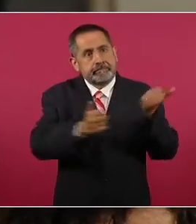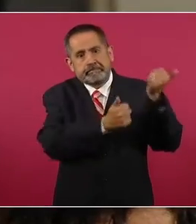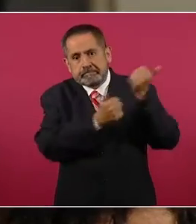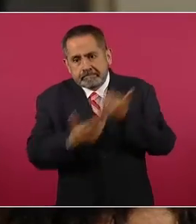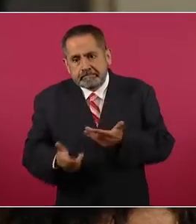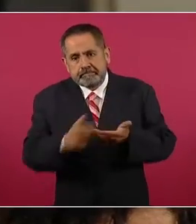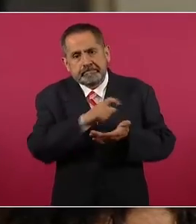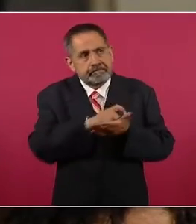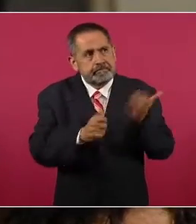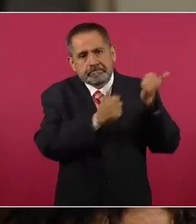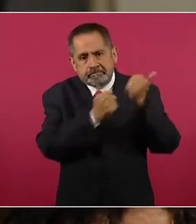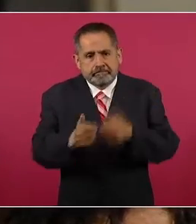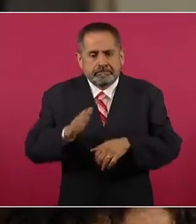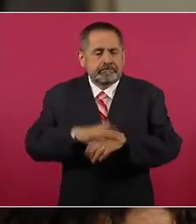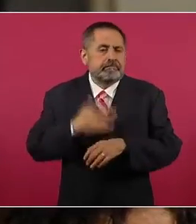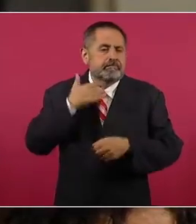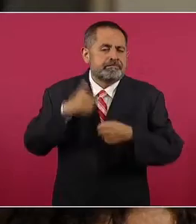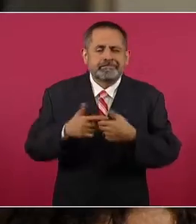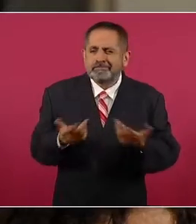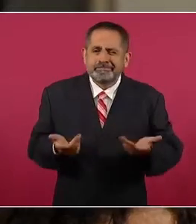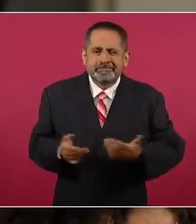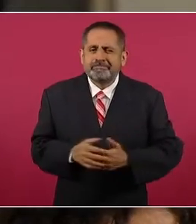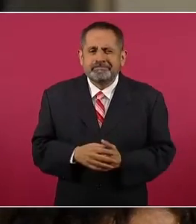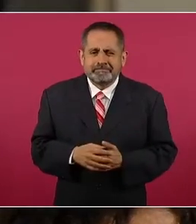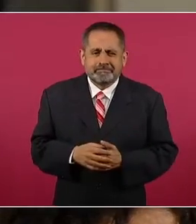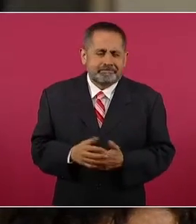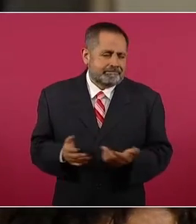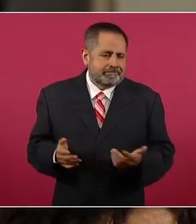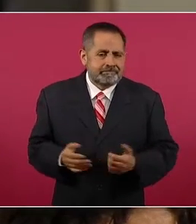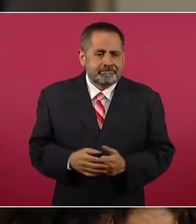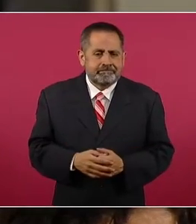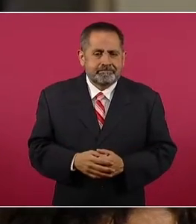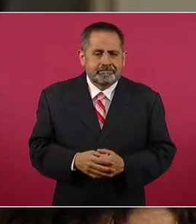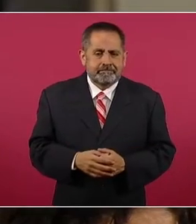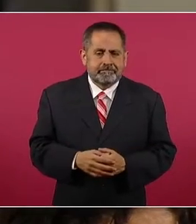gasolinas. Entonces, no sé